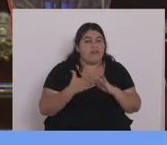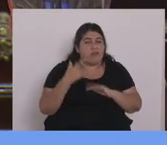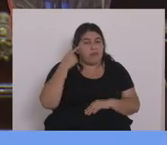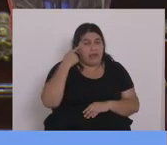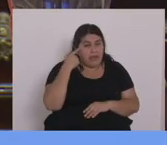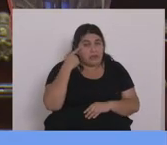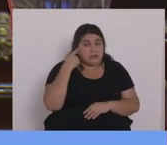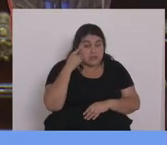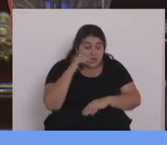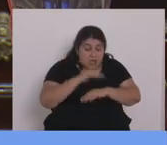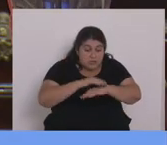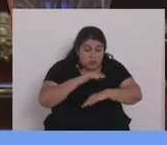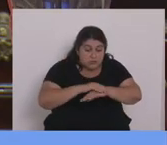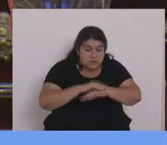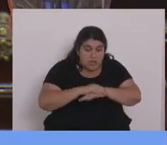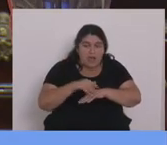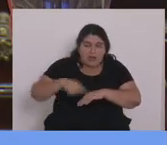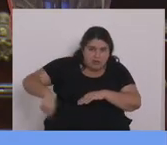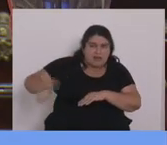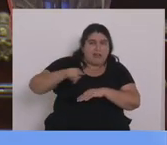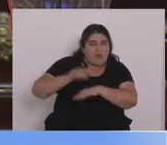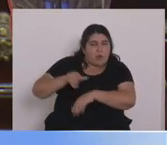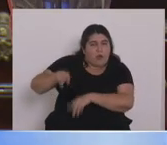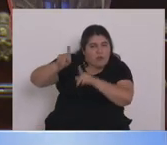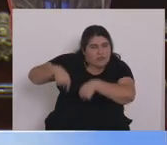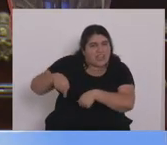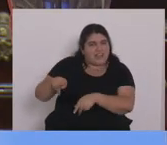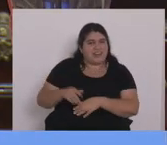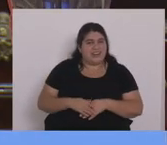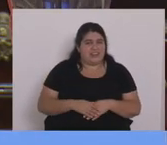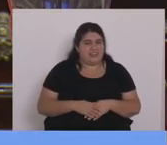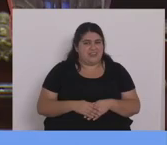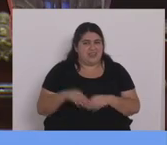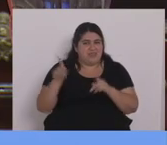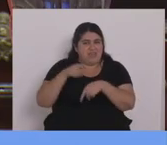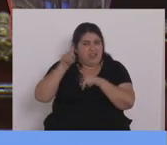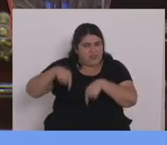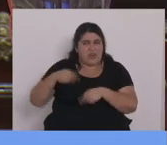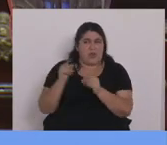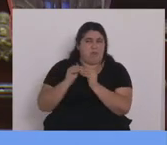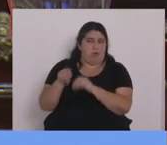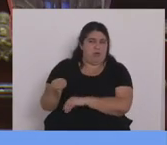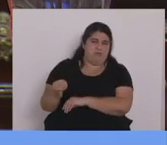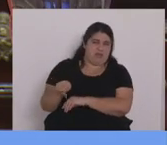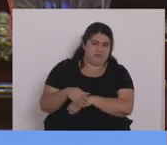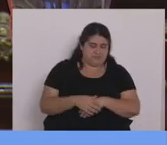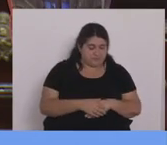hacerse cargo de lo que ellos generaron. Así que, con esto,